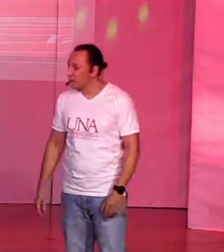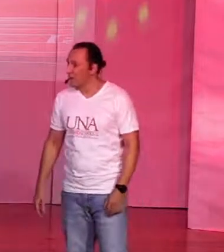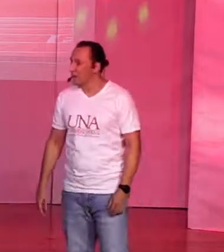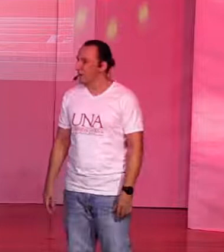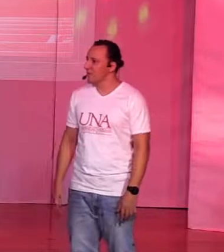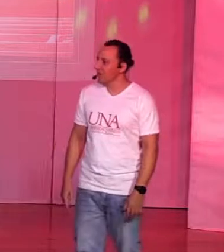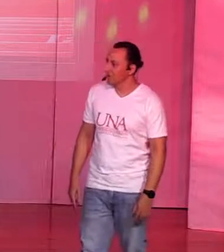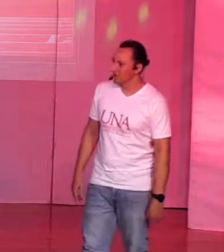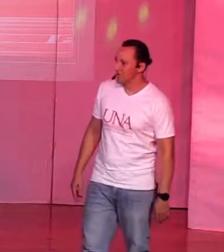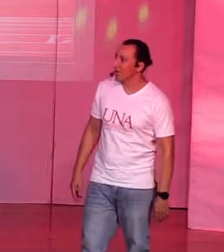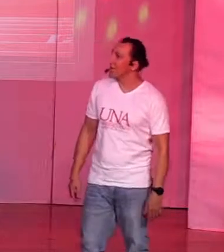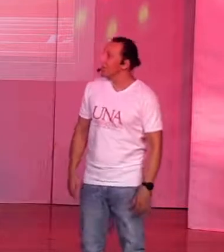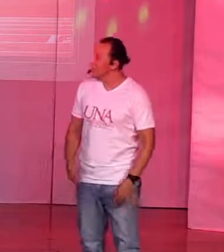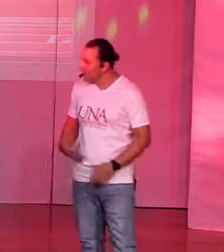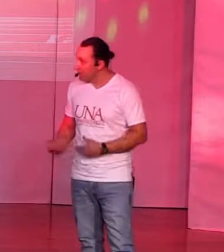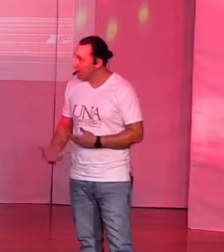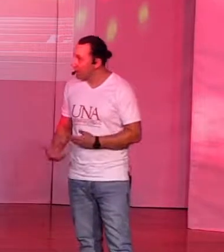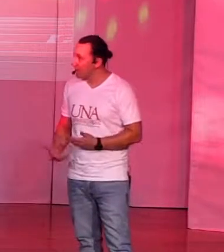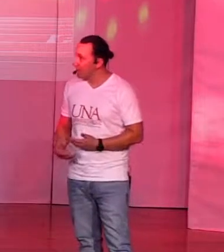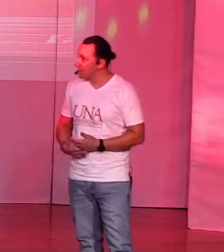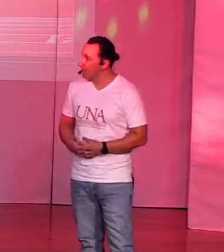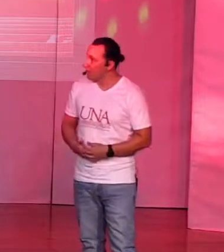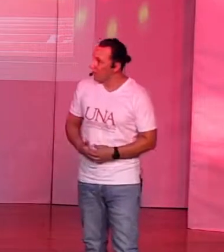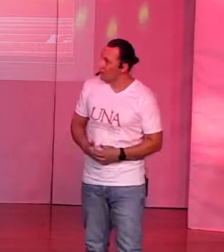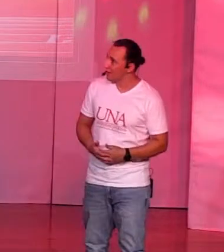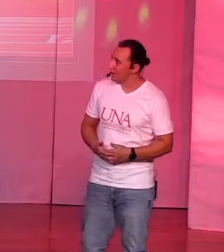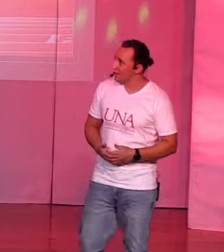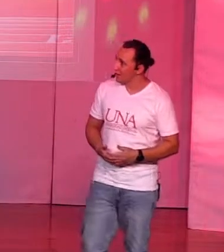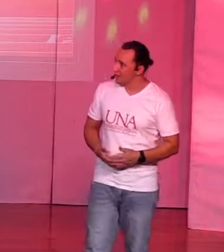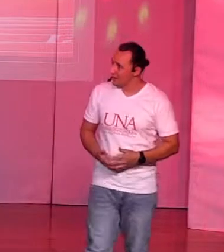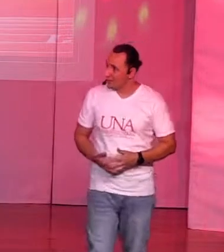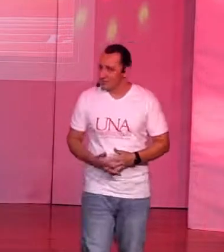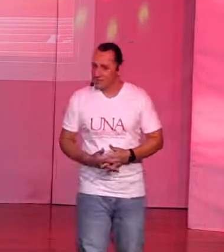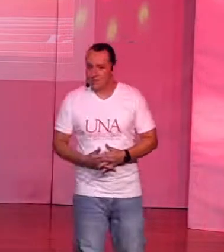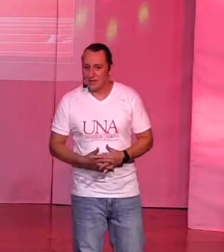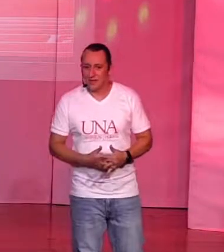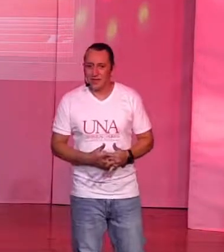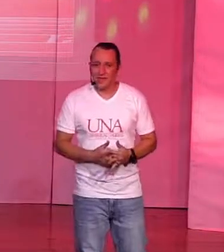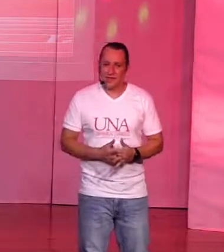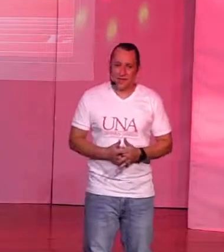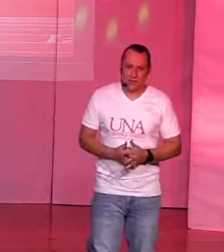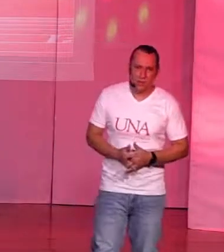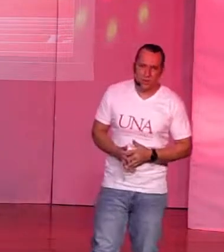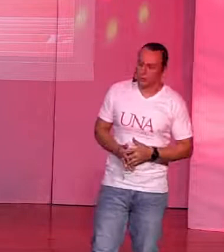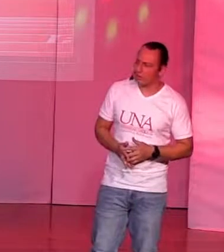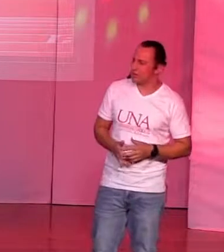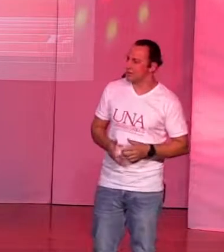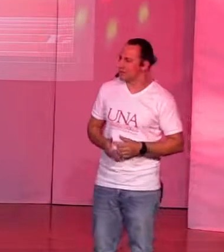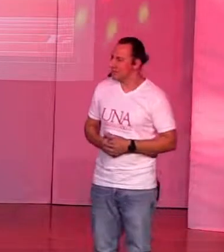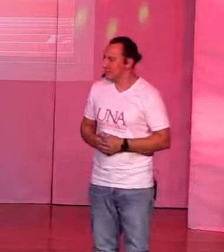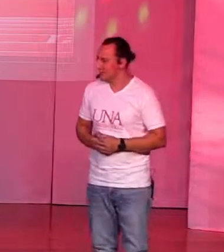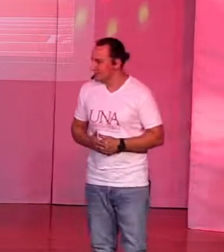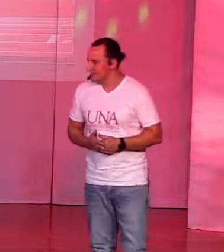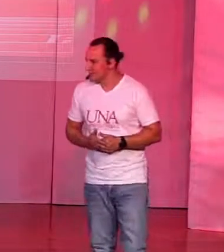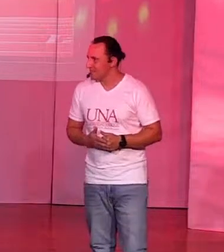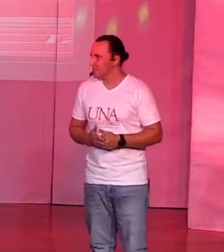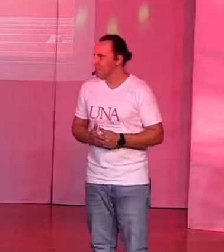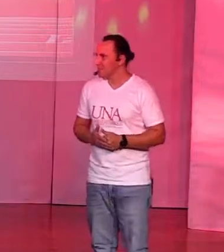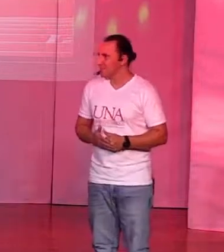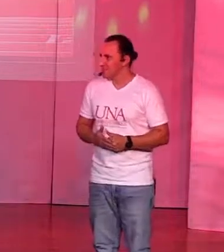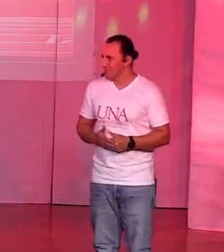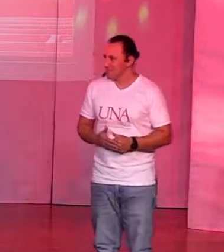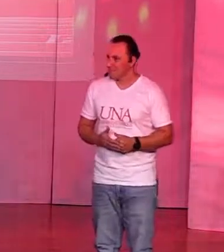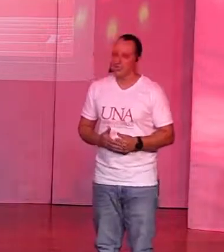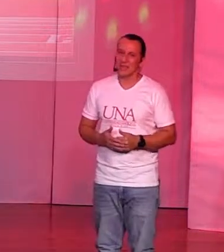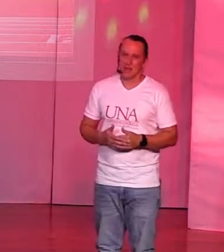tal si vamos a ver un video del el primer departamento, verdad? Claro. Buenísimo, excelente. Que este es el primer importante. Punto de nuestro recorrido, porque ya